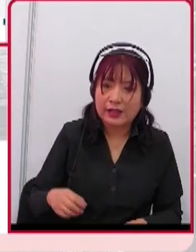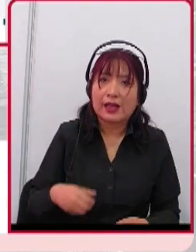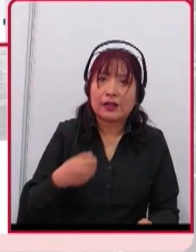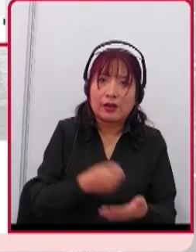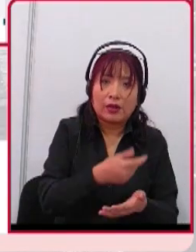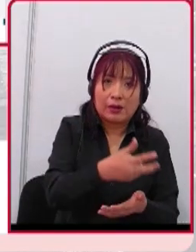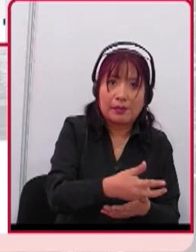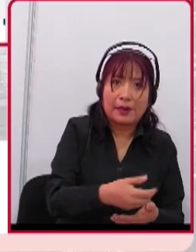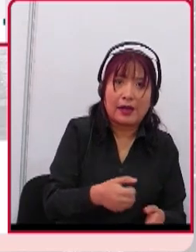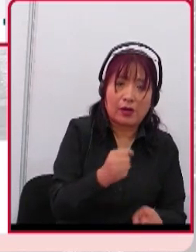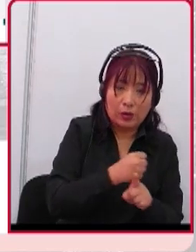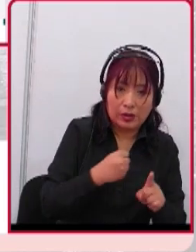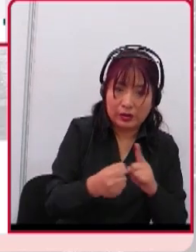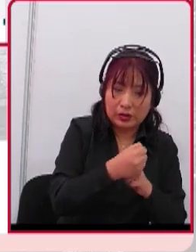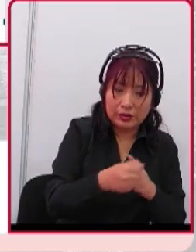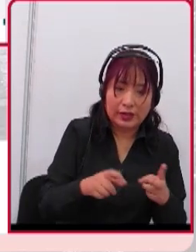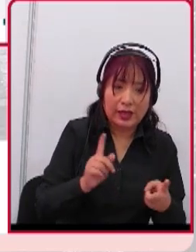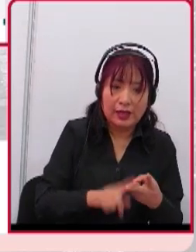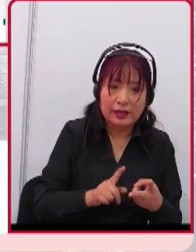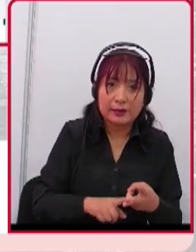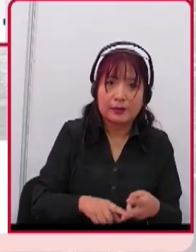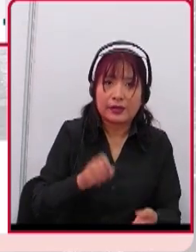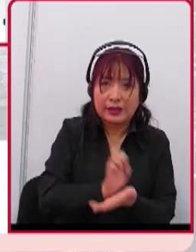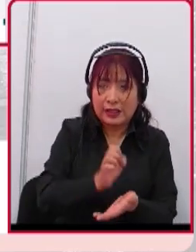tercer puesto se encuentra infraestructura.